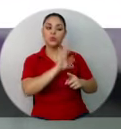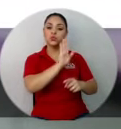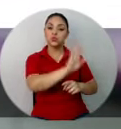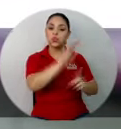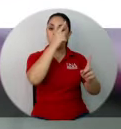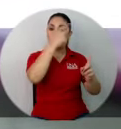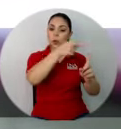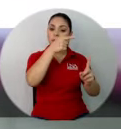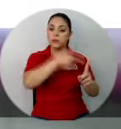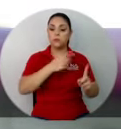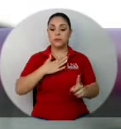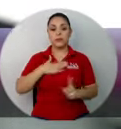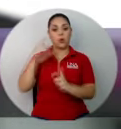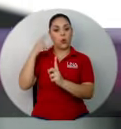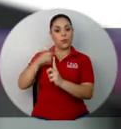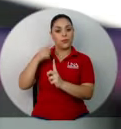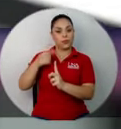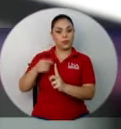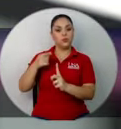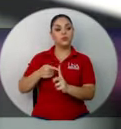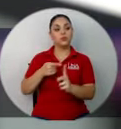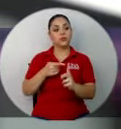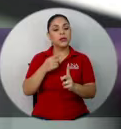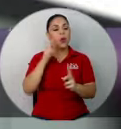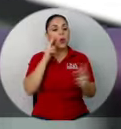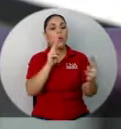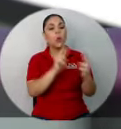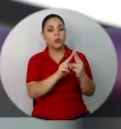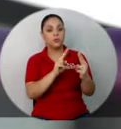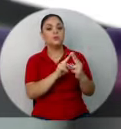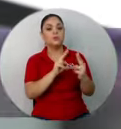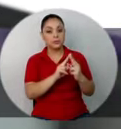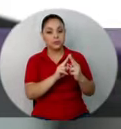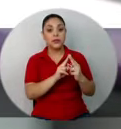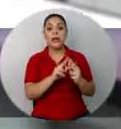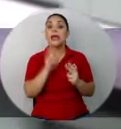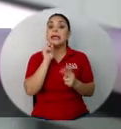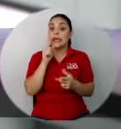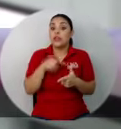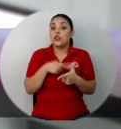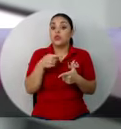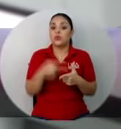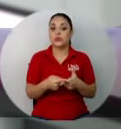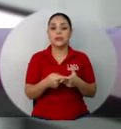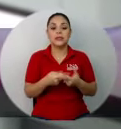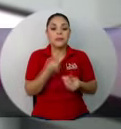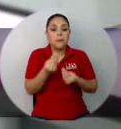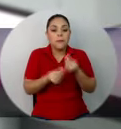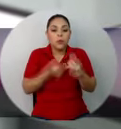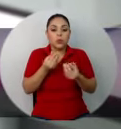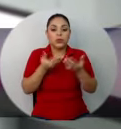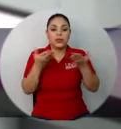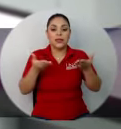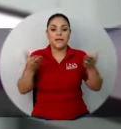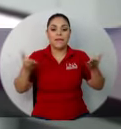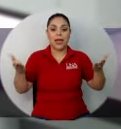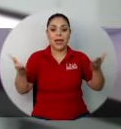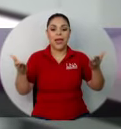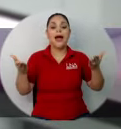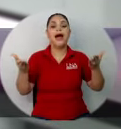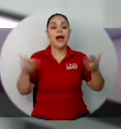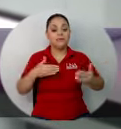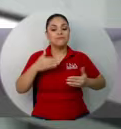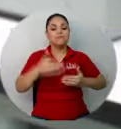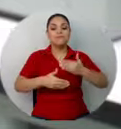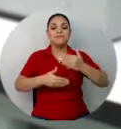que tenemos. Y a partir de ahí, la promoción de la productividad va a ir en función de lo que cómo cada uno nos